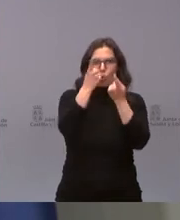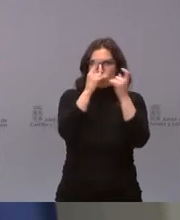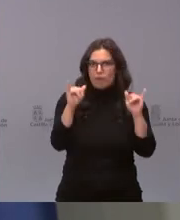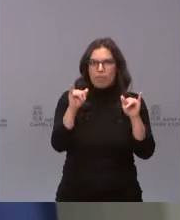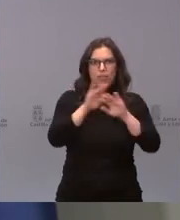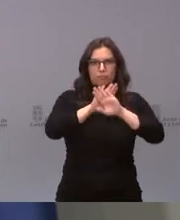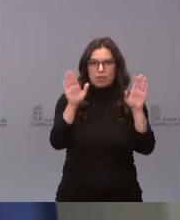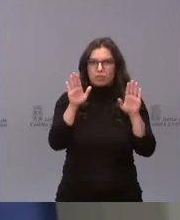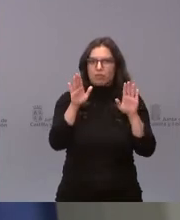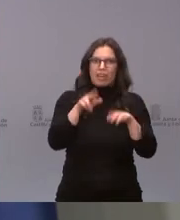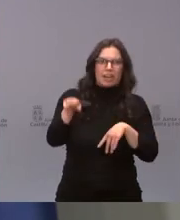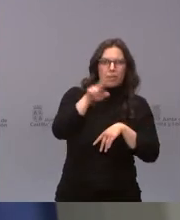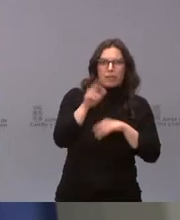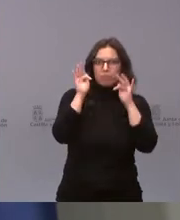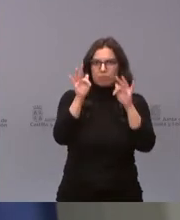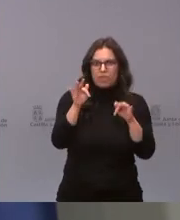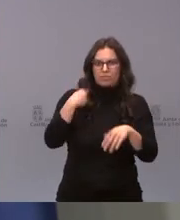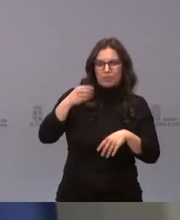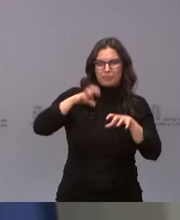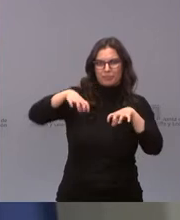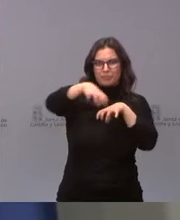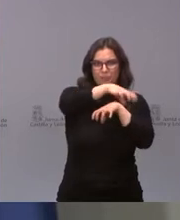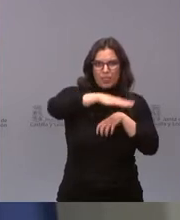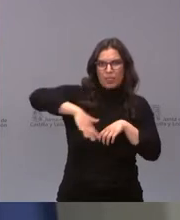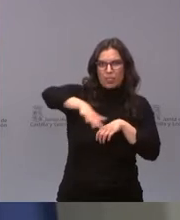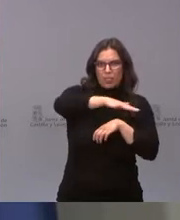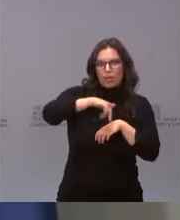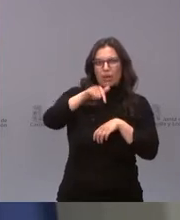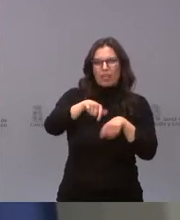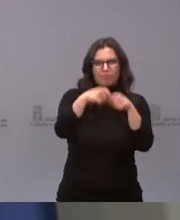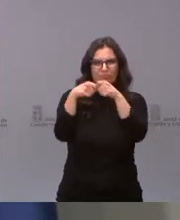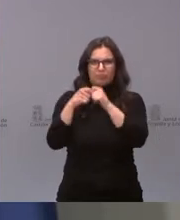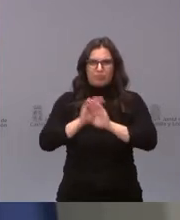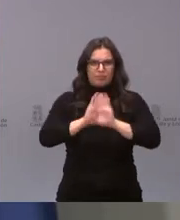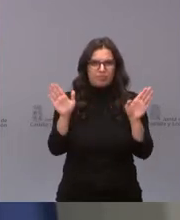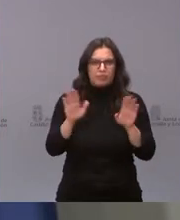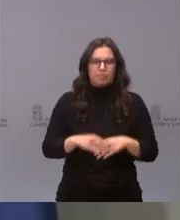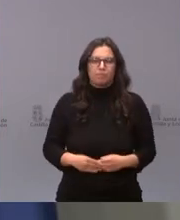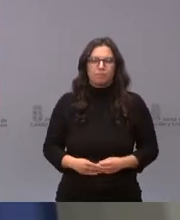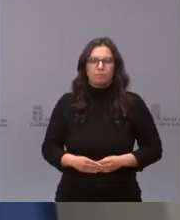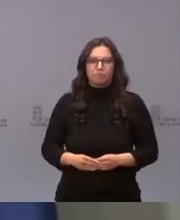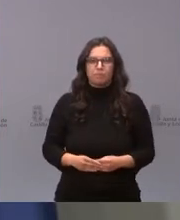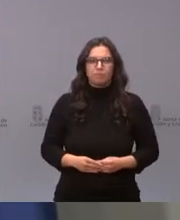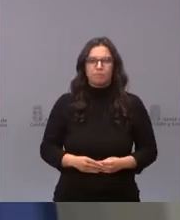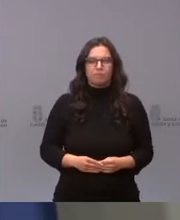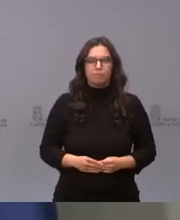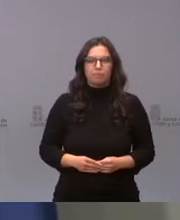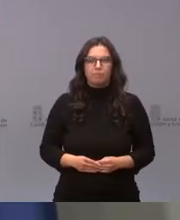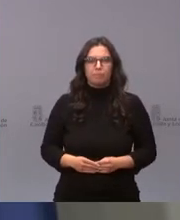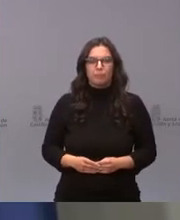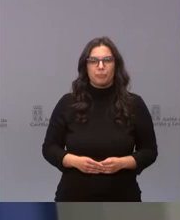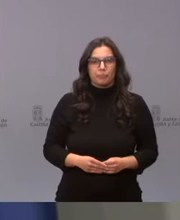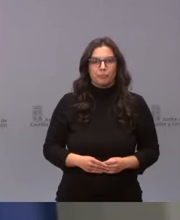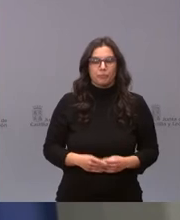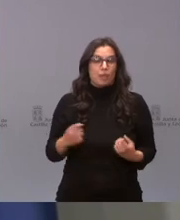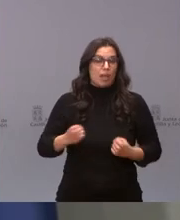deterioro en la urbanización, los elementos urbanísticos del Parque Tecnológico de Huecillo. Es una más de